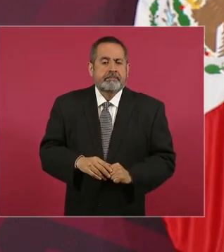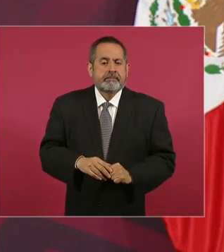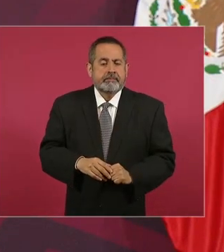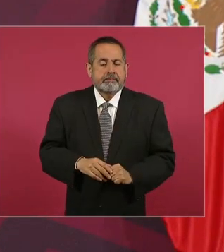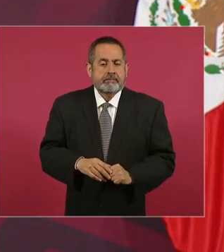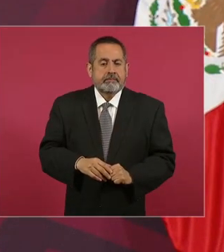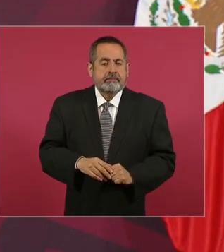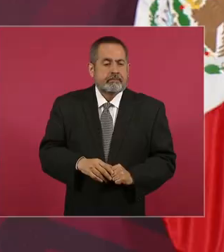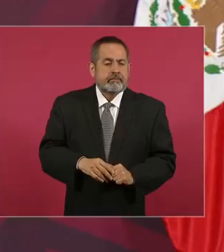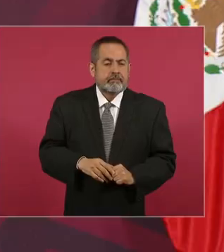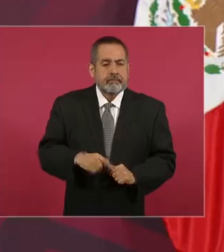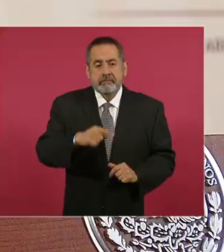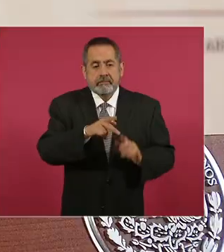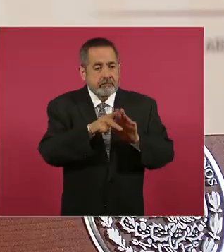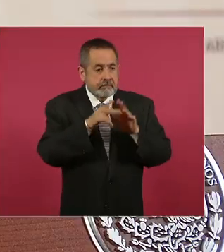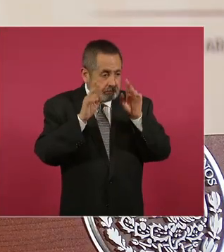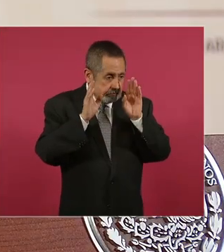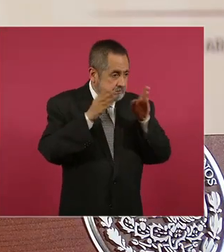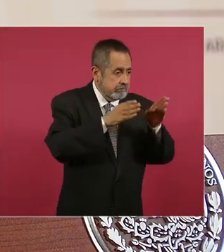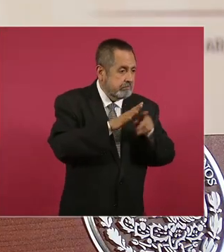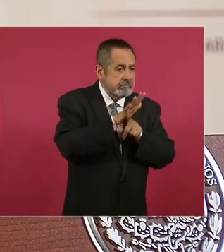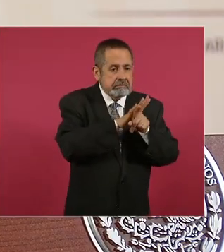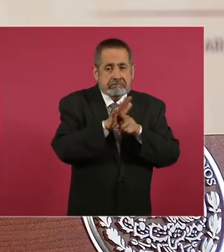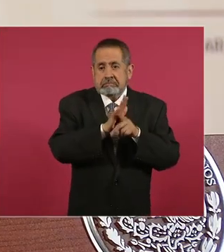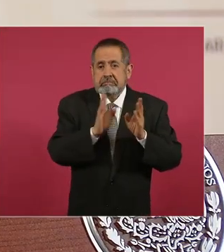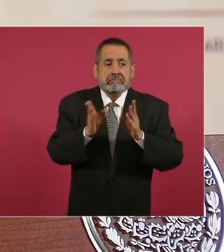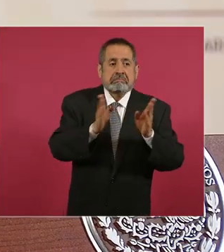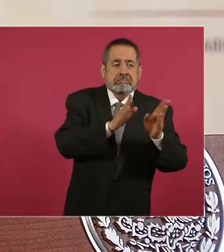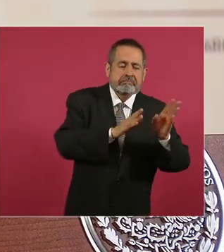allá andan dedicados a manipular,